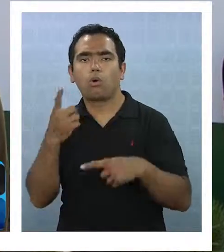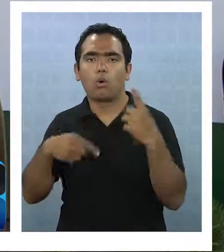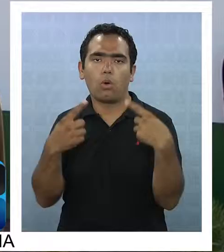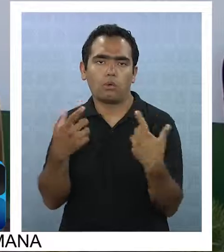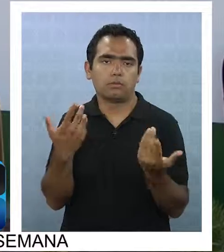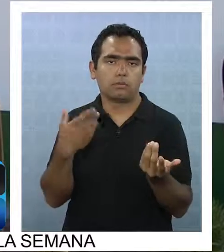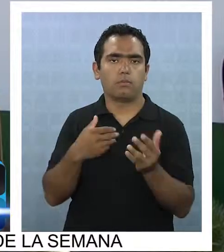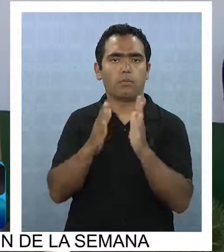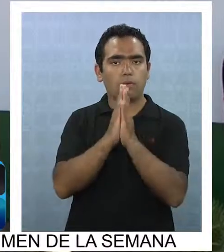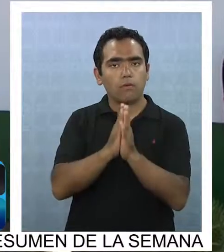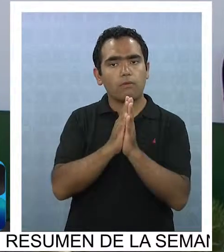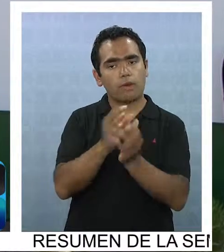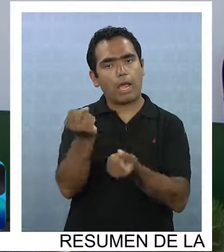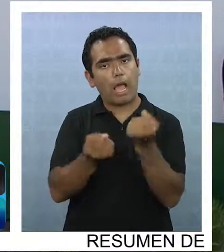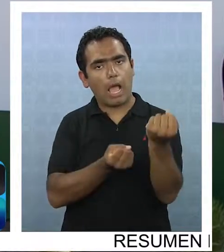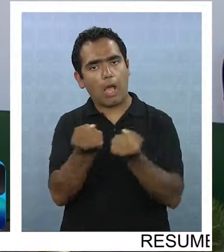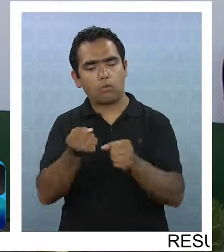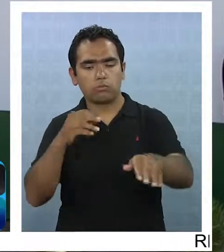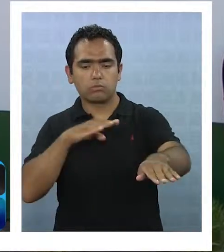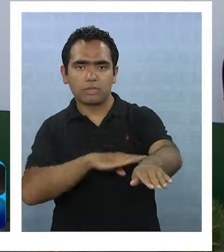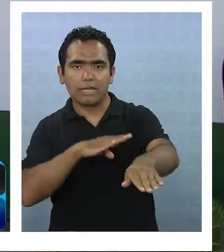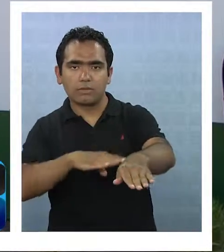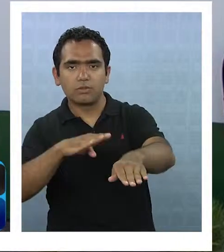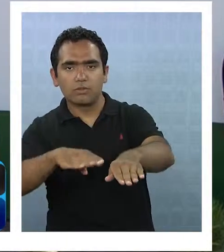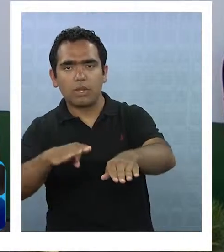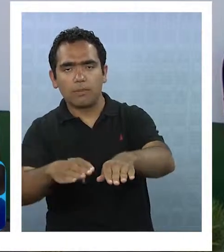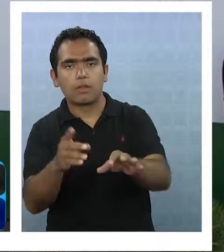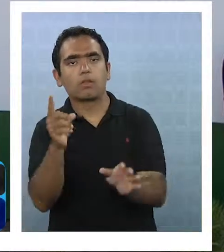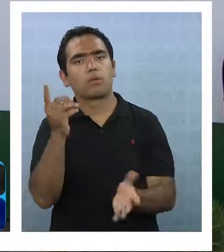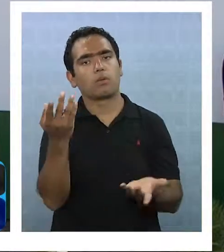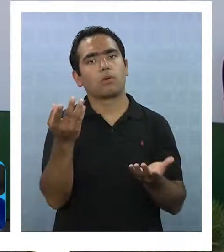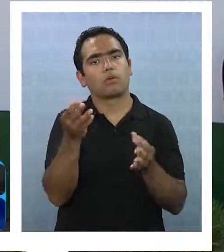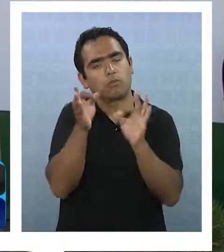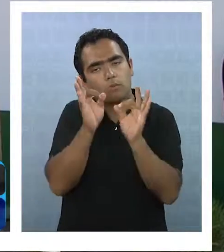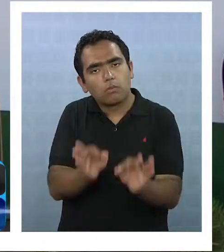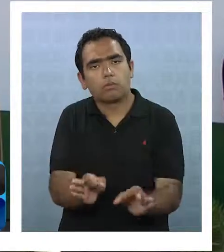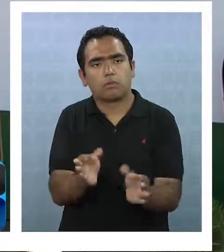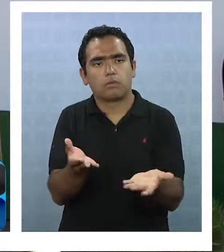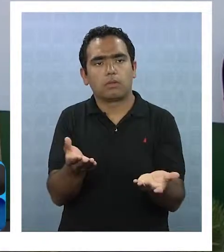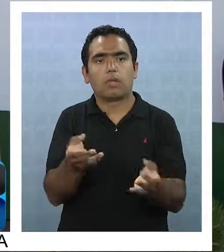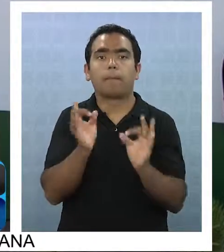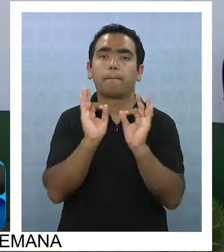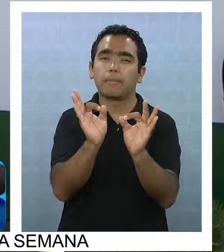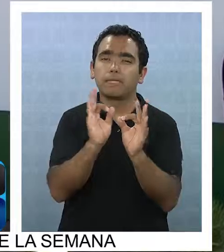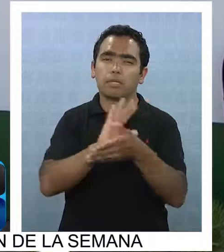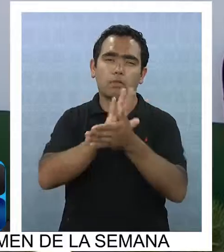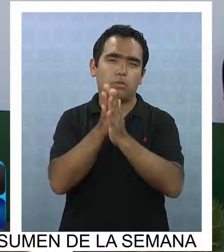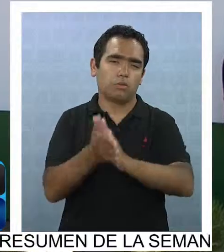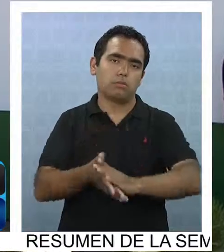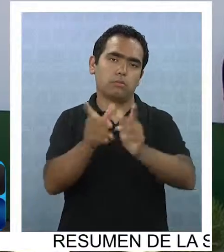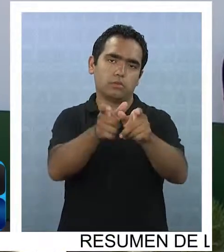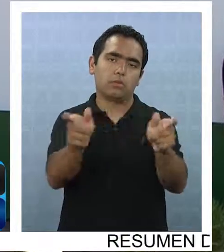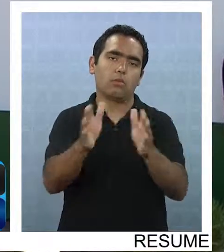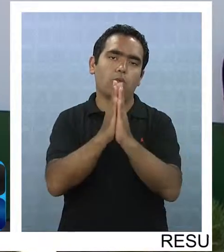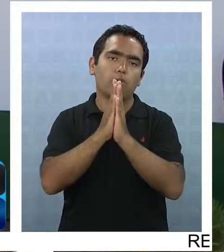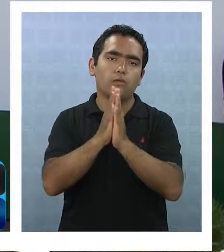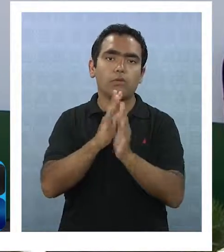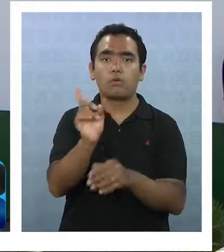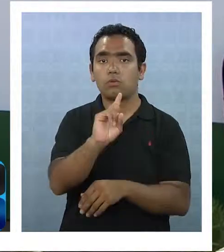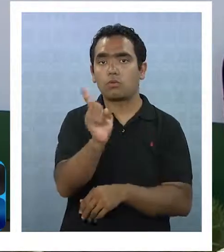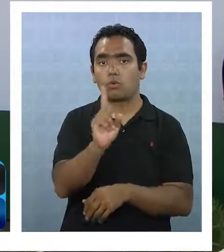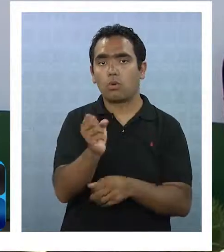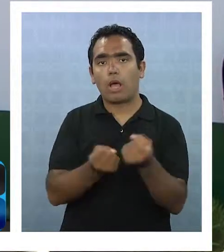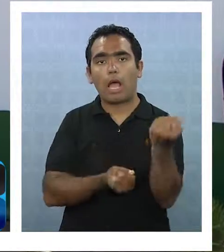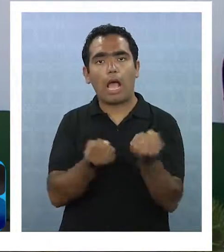los que vayan en vehículos, estacionen en estacionamientos que estén autorizados y en especial a todas las personas que no concurran en